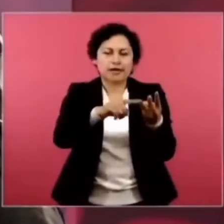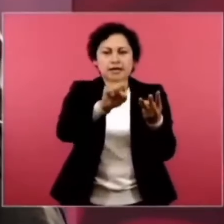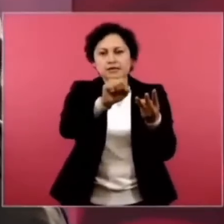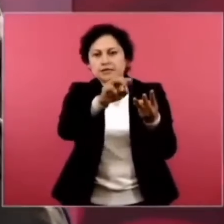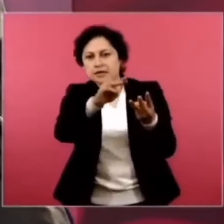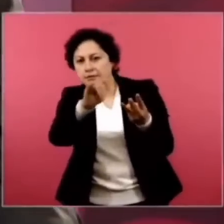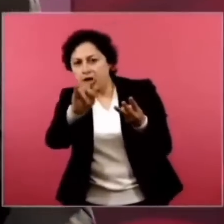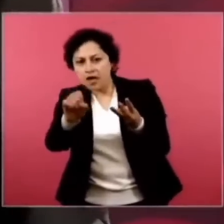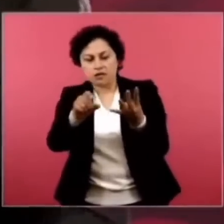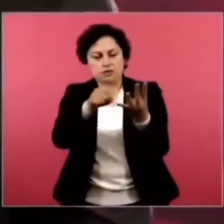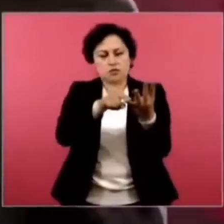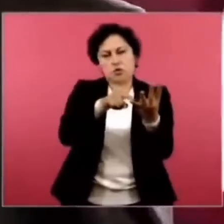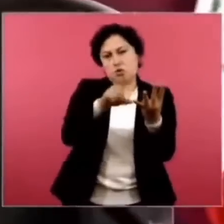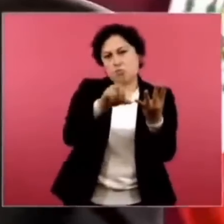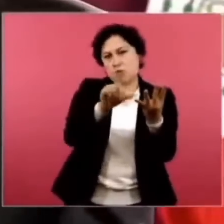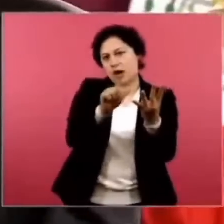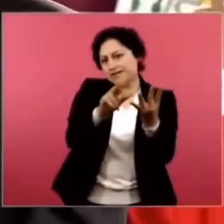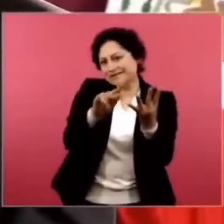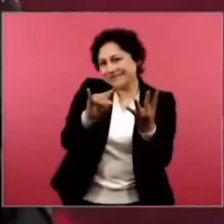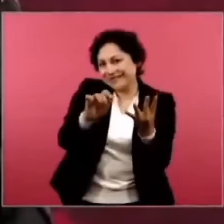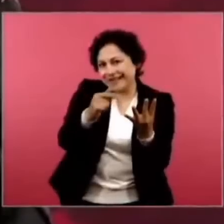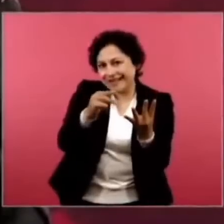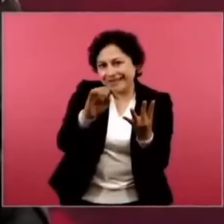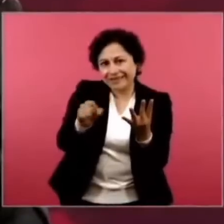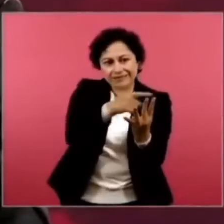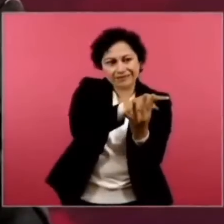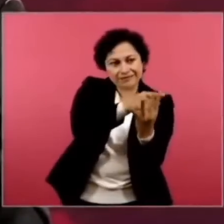ni Carmen Aristegui,